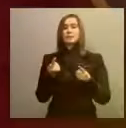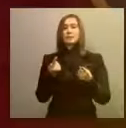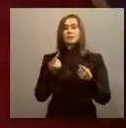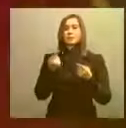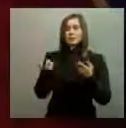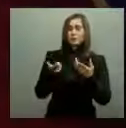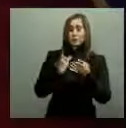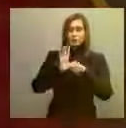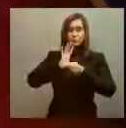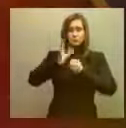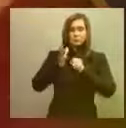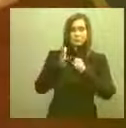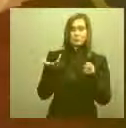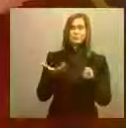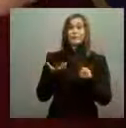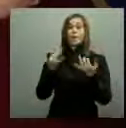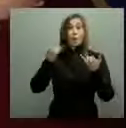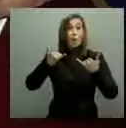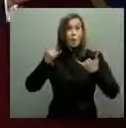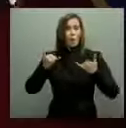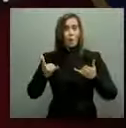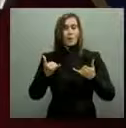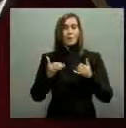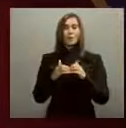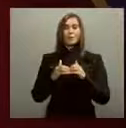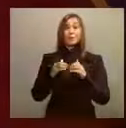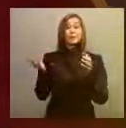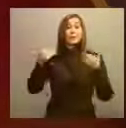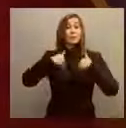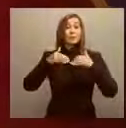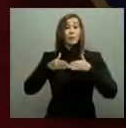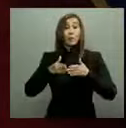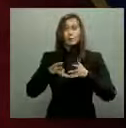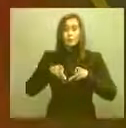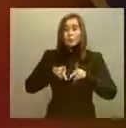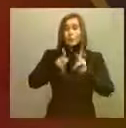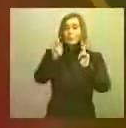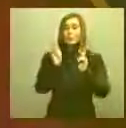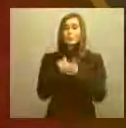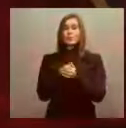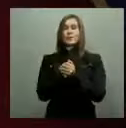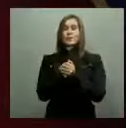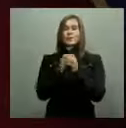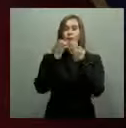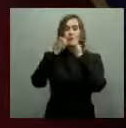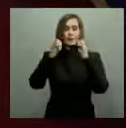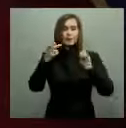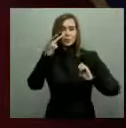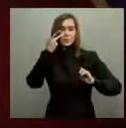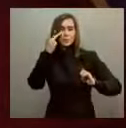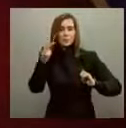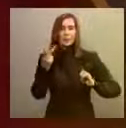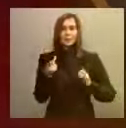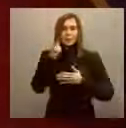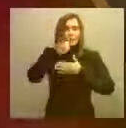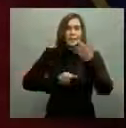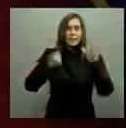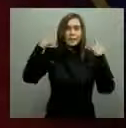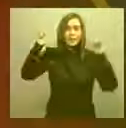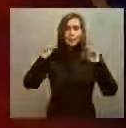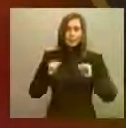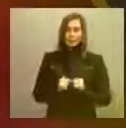que nos rodeaban. Ahora se abre la oportunidad de recoger los frutos de todo el esfuerzo realizado. Tenemos